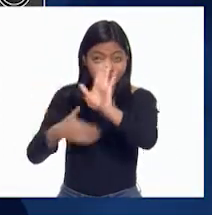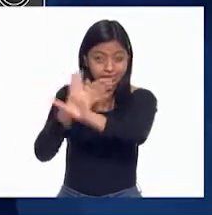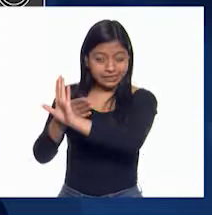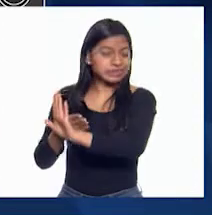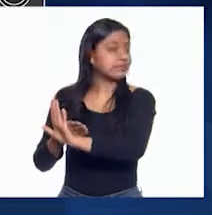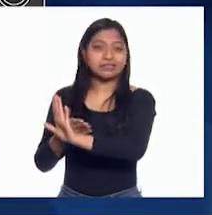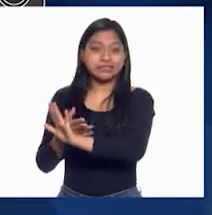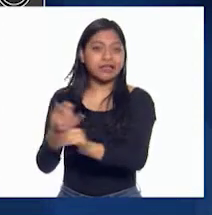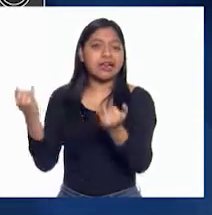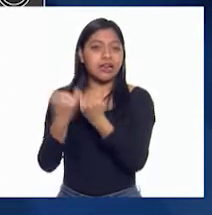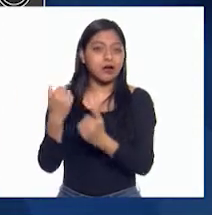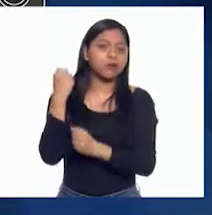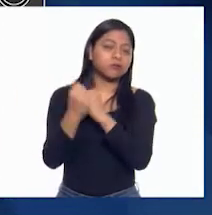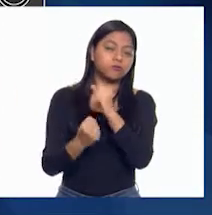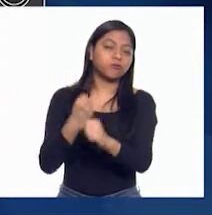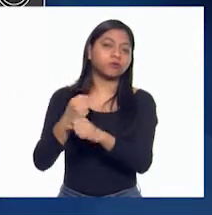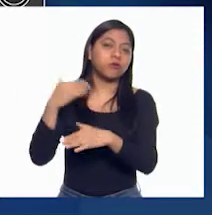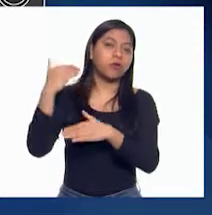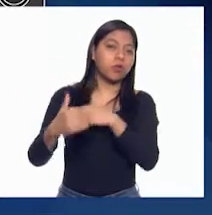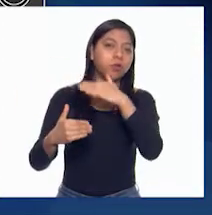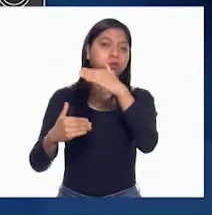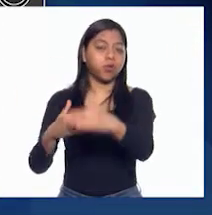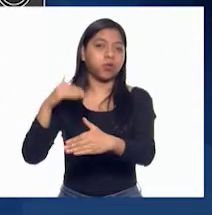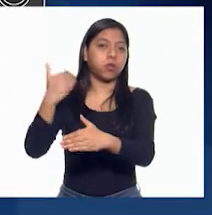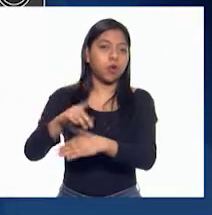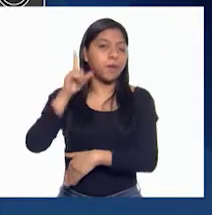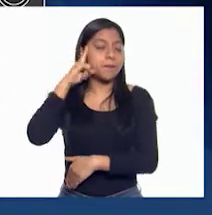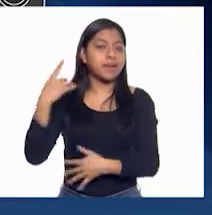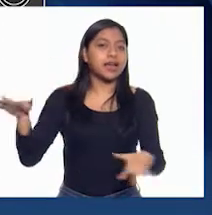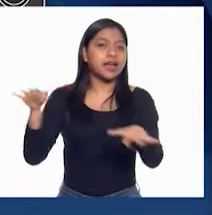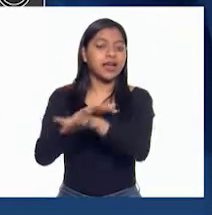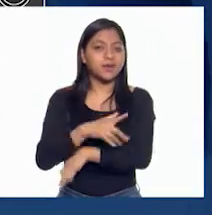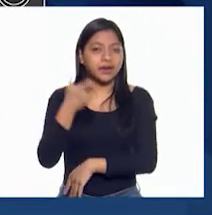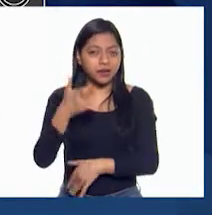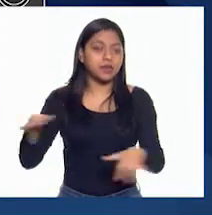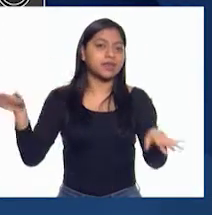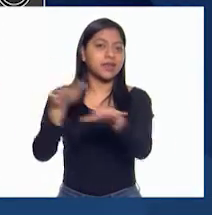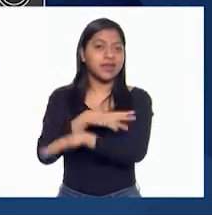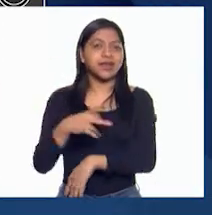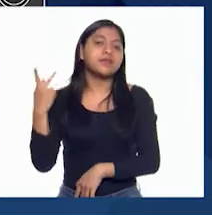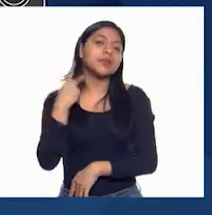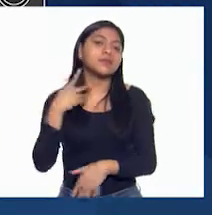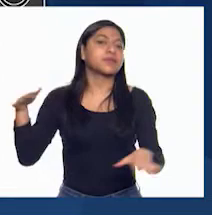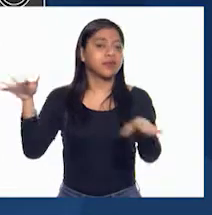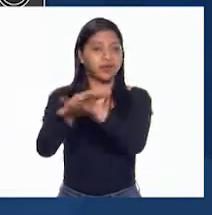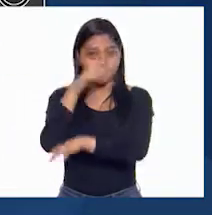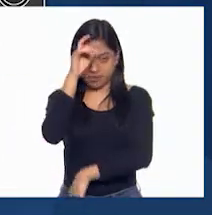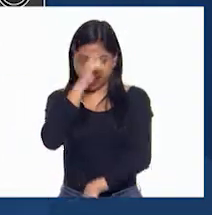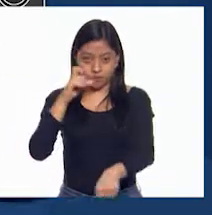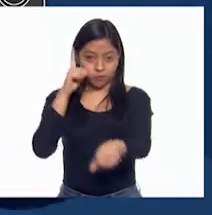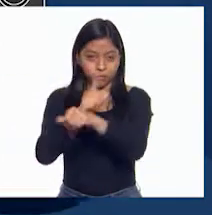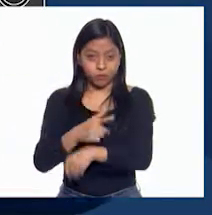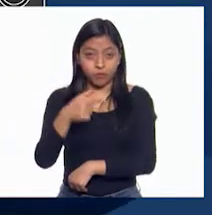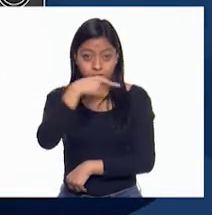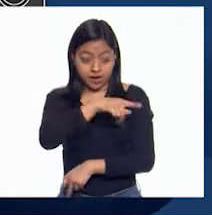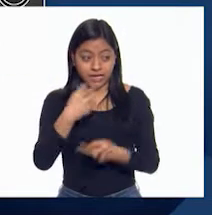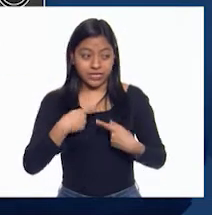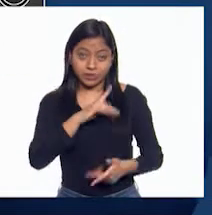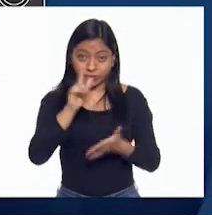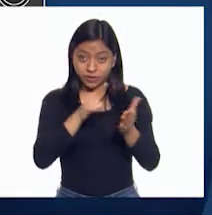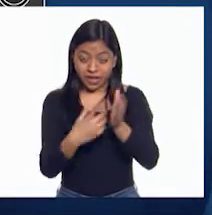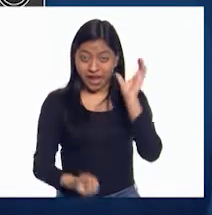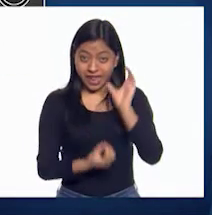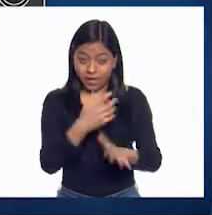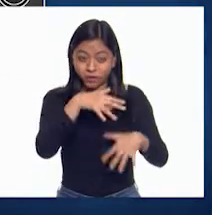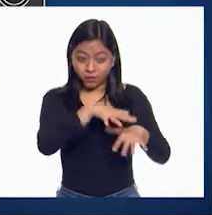sino que a través de los años tuvo notable influencia en la economía, la política y la cultura. Bajo el naciente espíritu renacentista